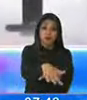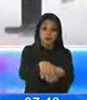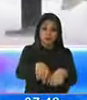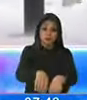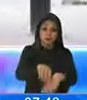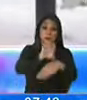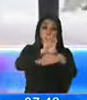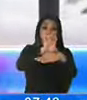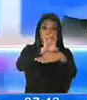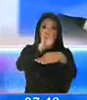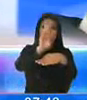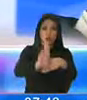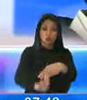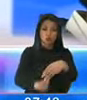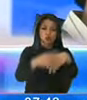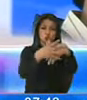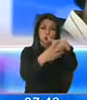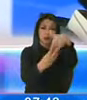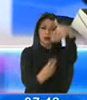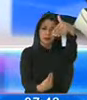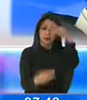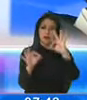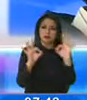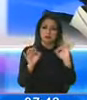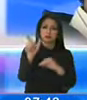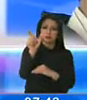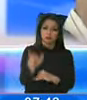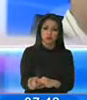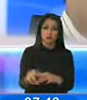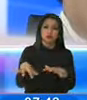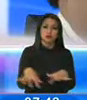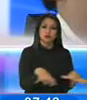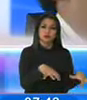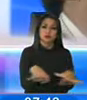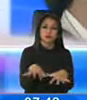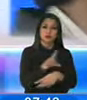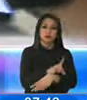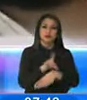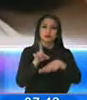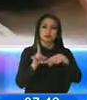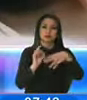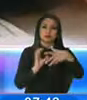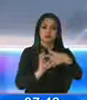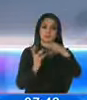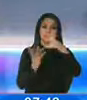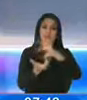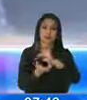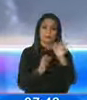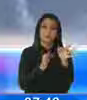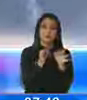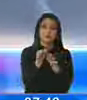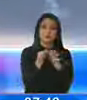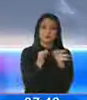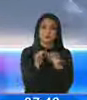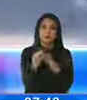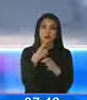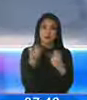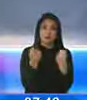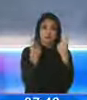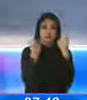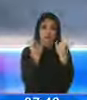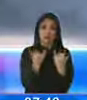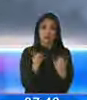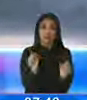ocurre en el sur del continente, como lo explica Rodolfo Molina, coordinador de la Dirección de Pronósticos del INAMI, quien adelanta que no debe sorprender el